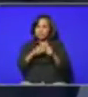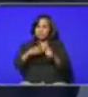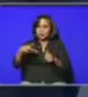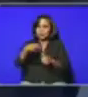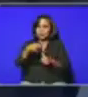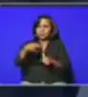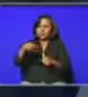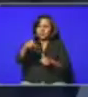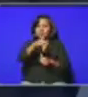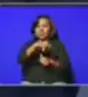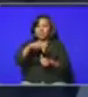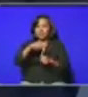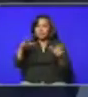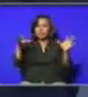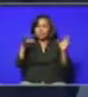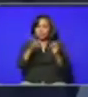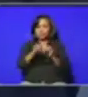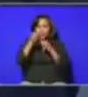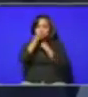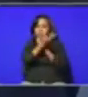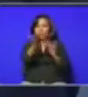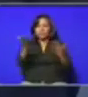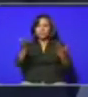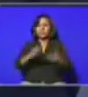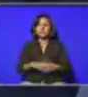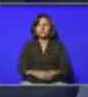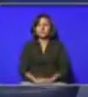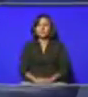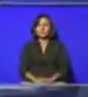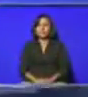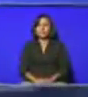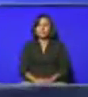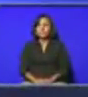breve regresamos con más de Panorama.